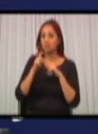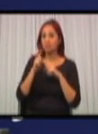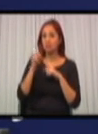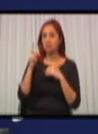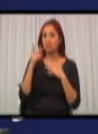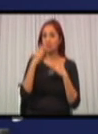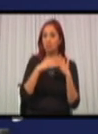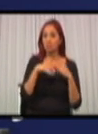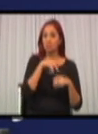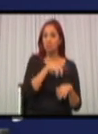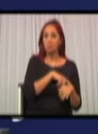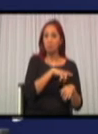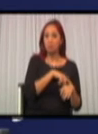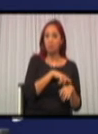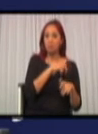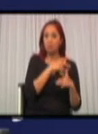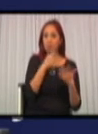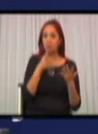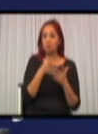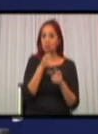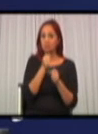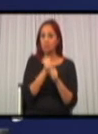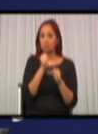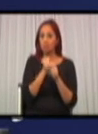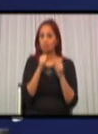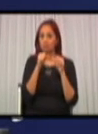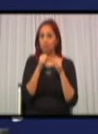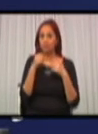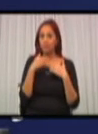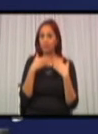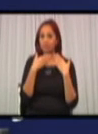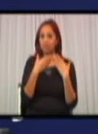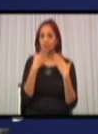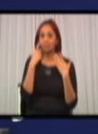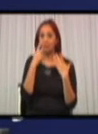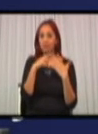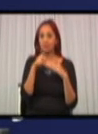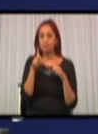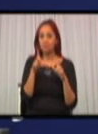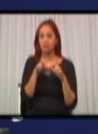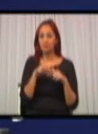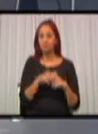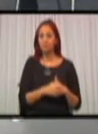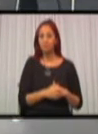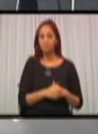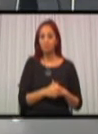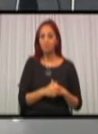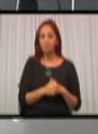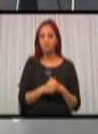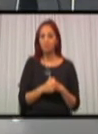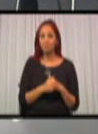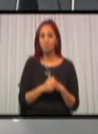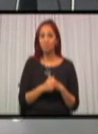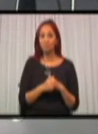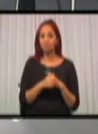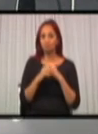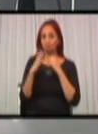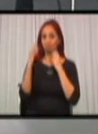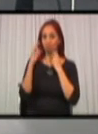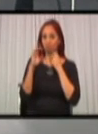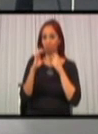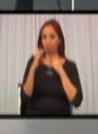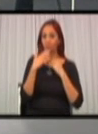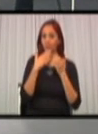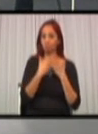determinado momento de los trabajos que se van a ofrecer para estas zonas. Don Edgar. Sí, claro, cómo no.